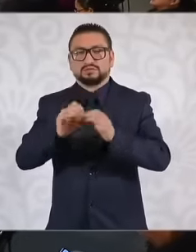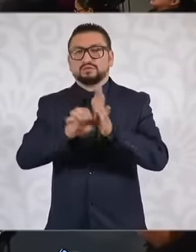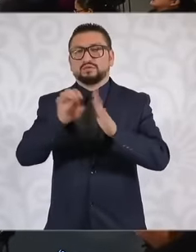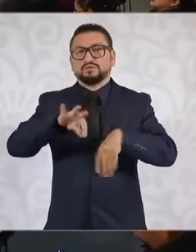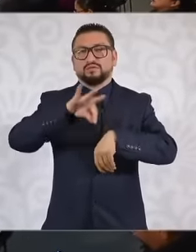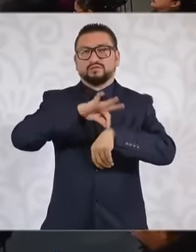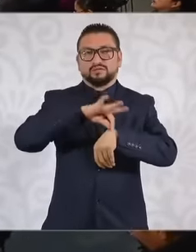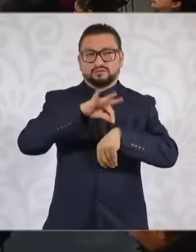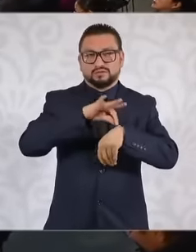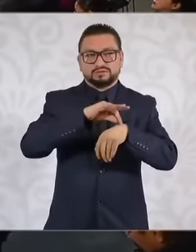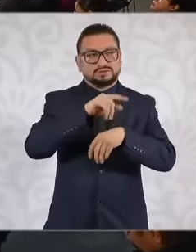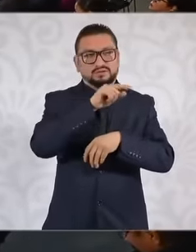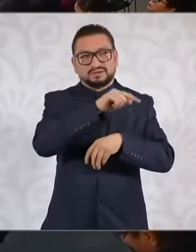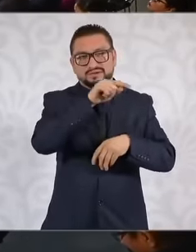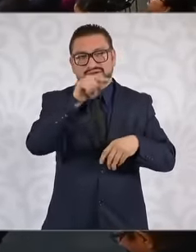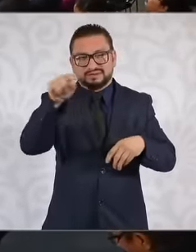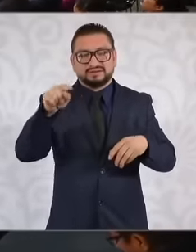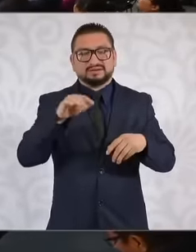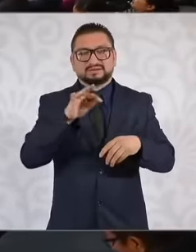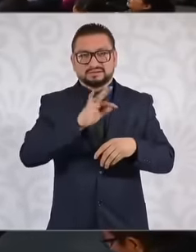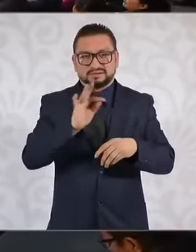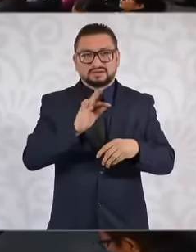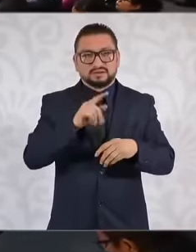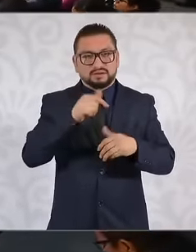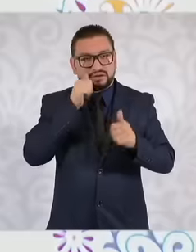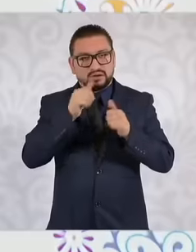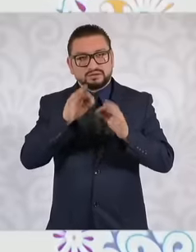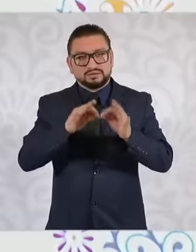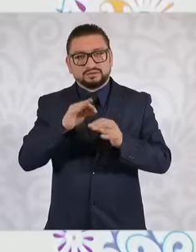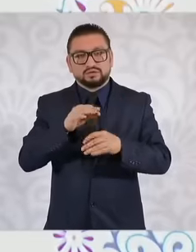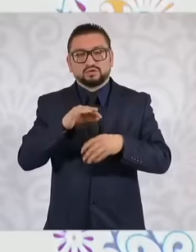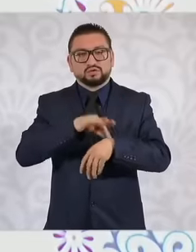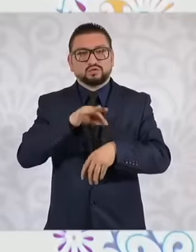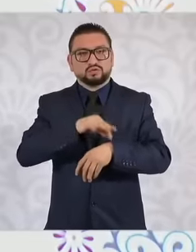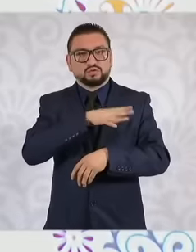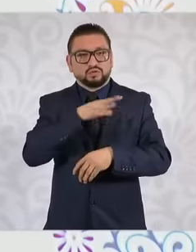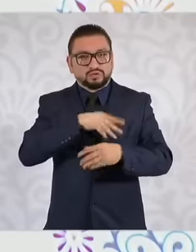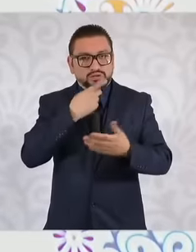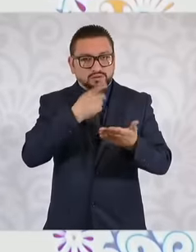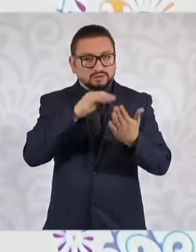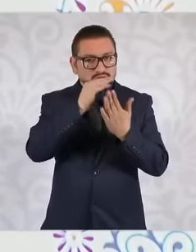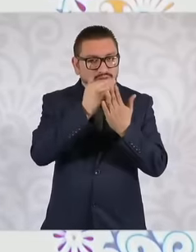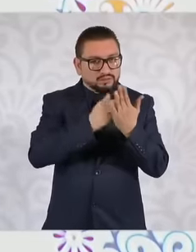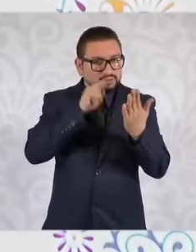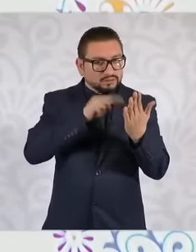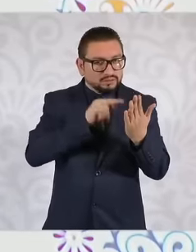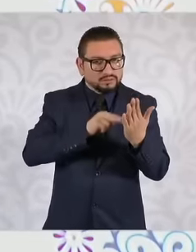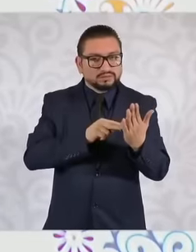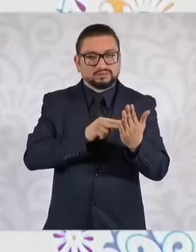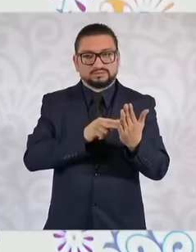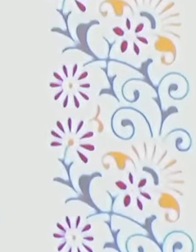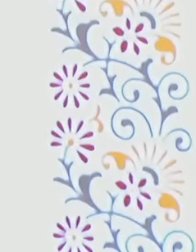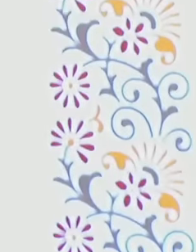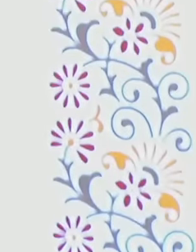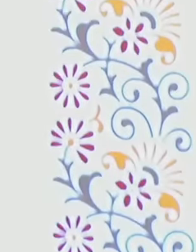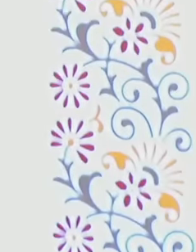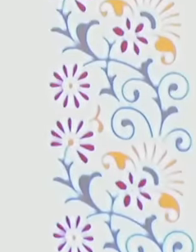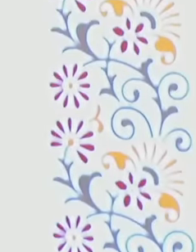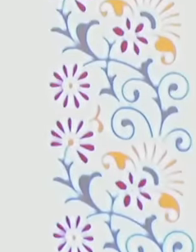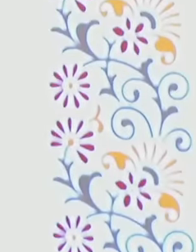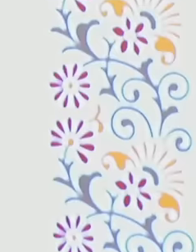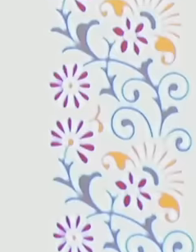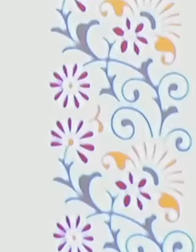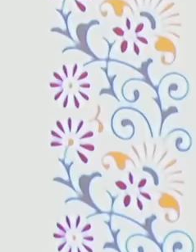un consultorio de una farmacia, que un médico general ahí no sea tan discrecional, por supuesto